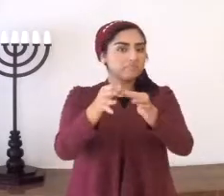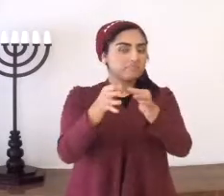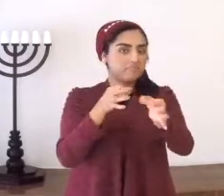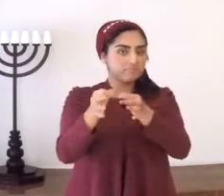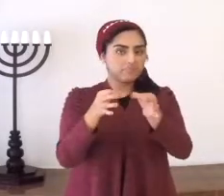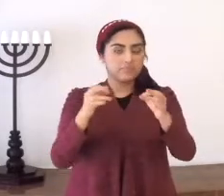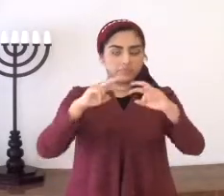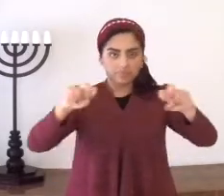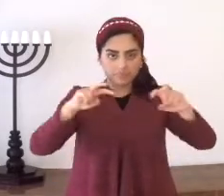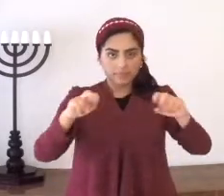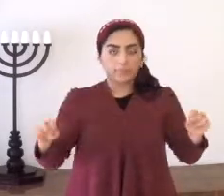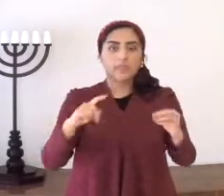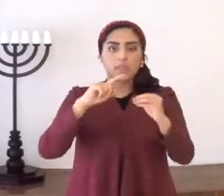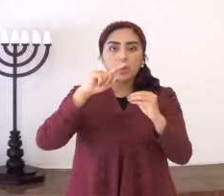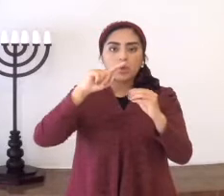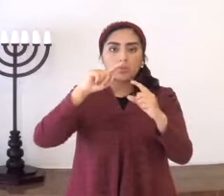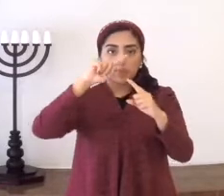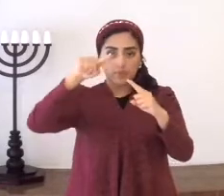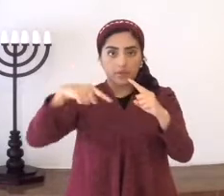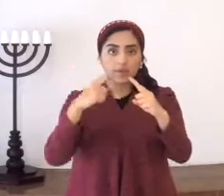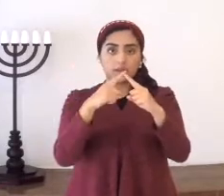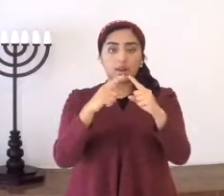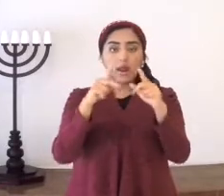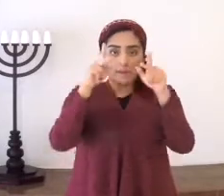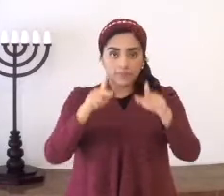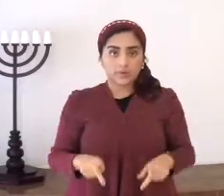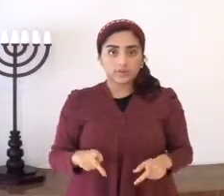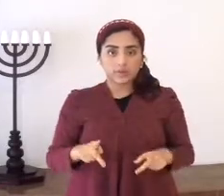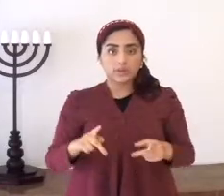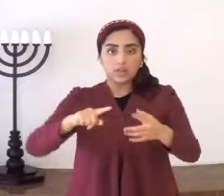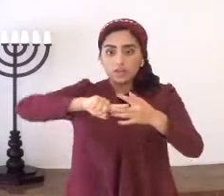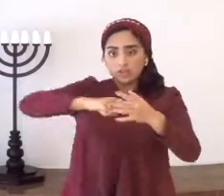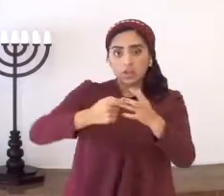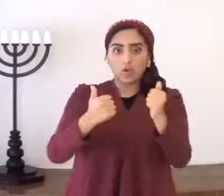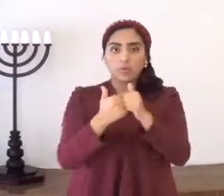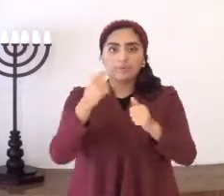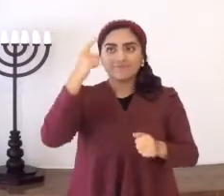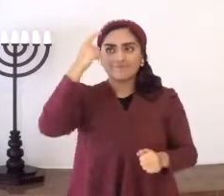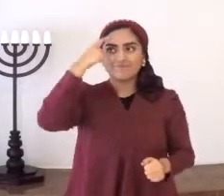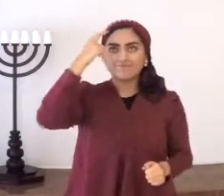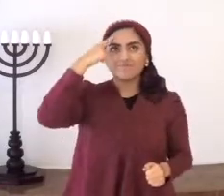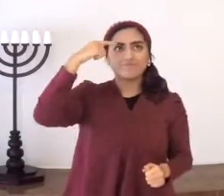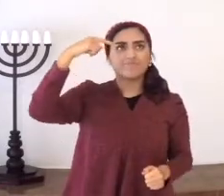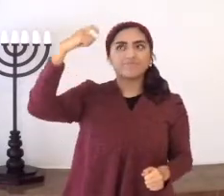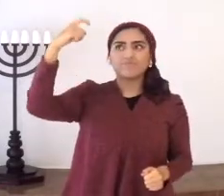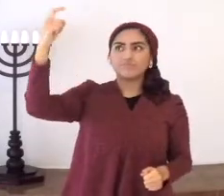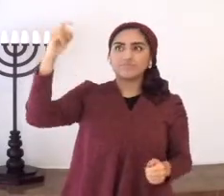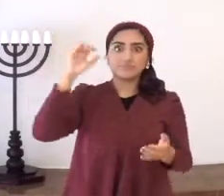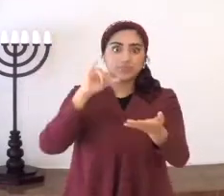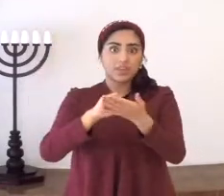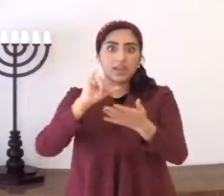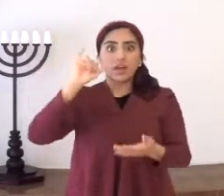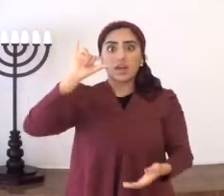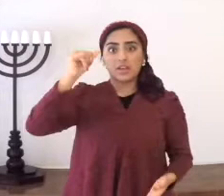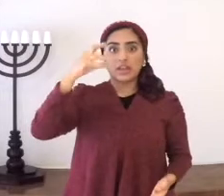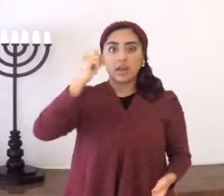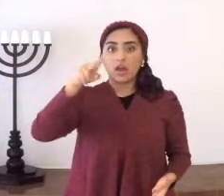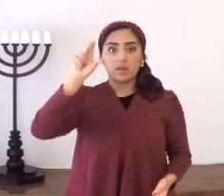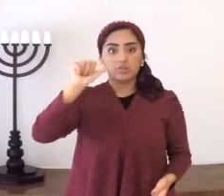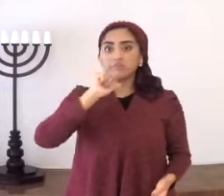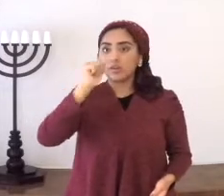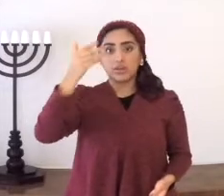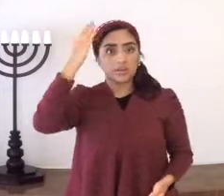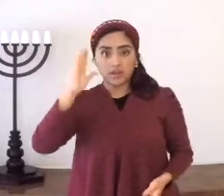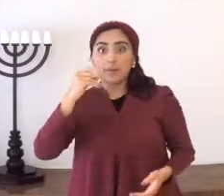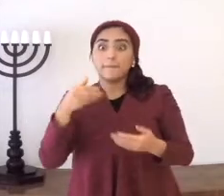Pero lo voy a ir desglosando. Cuando una persona empieza con un pensamiento de